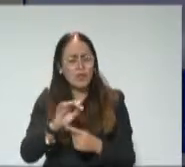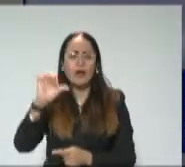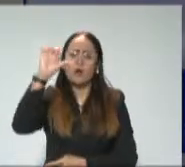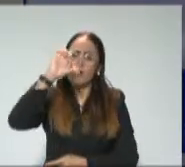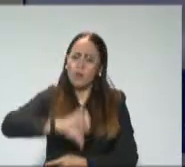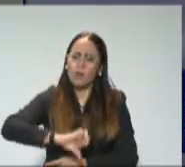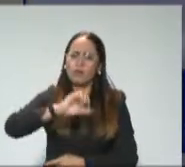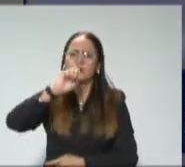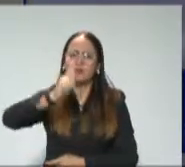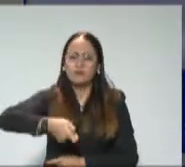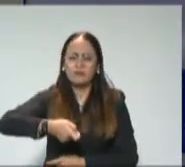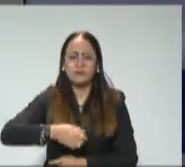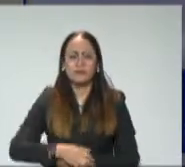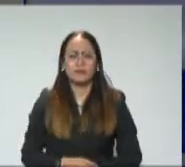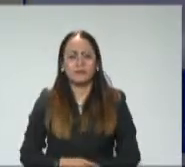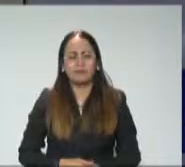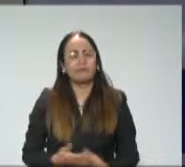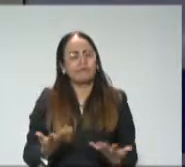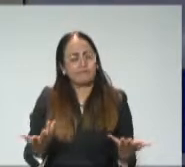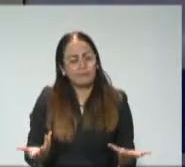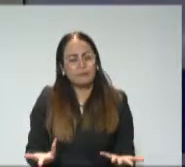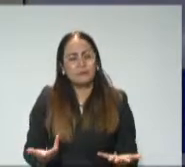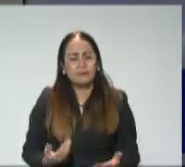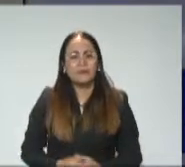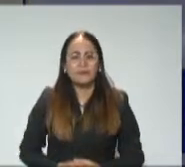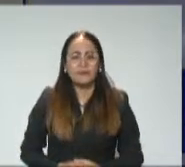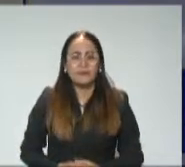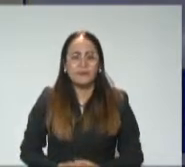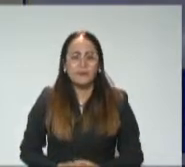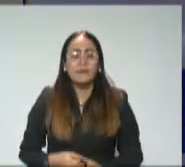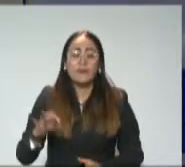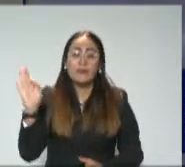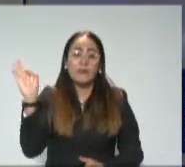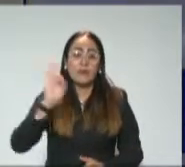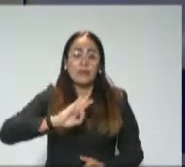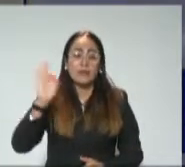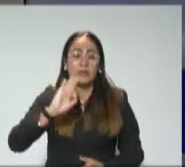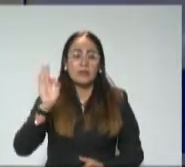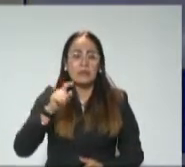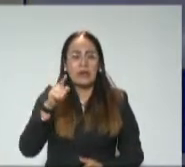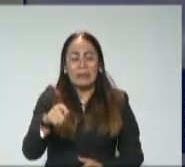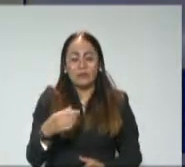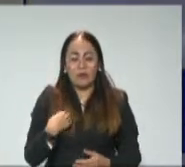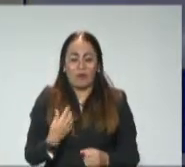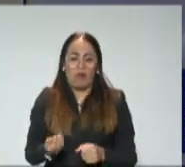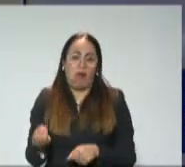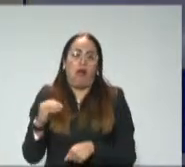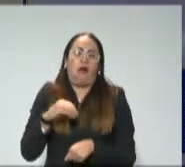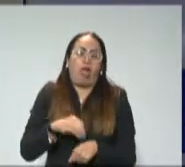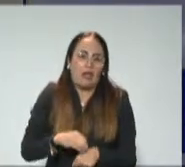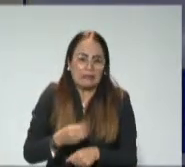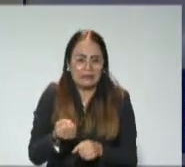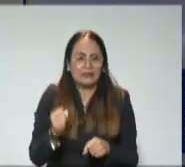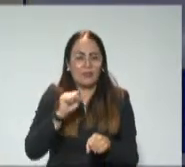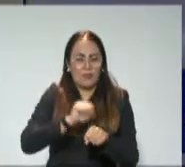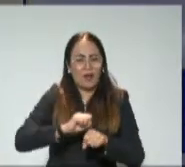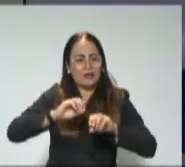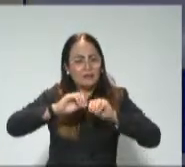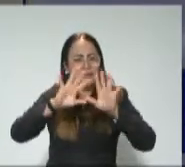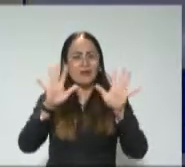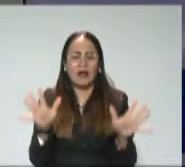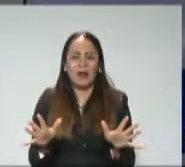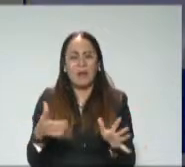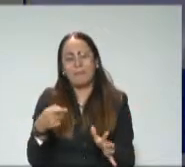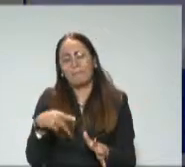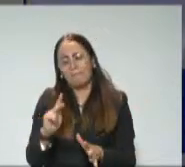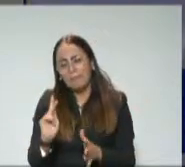ocasión y es indudablemente quizá un abuso de mi parte en esta semana de transparencia Pero